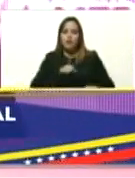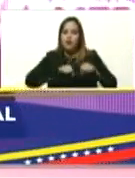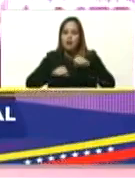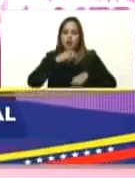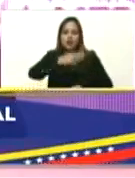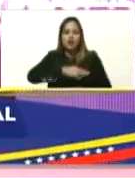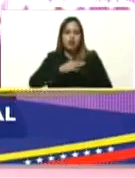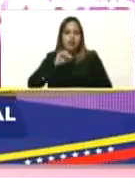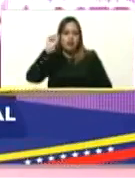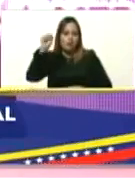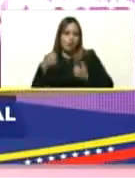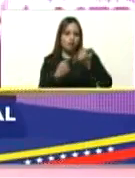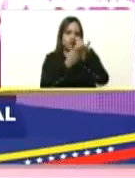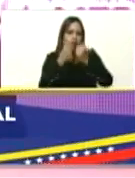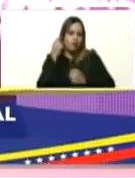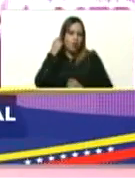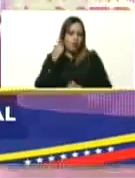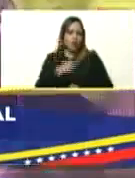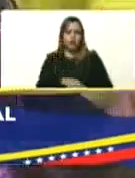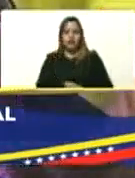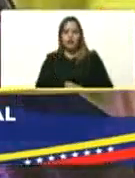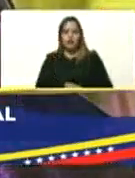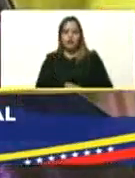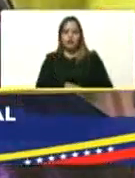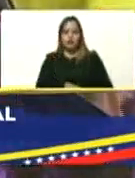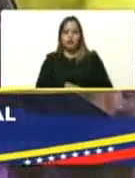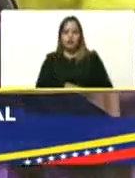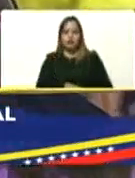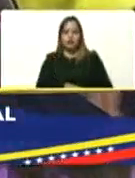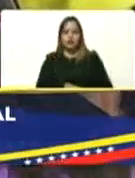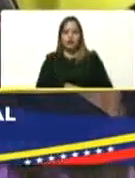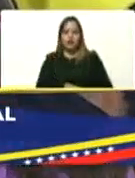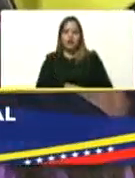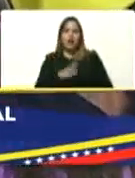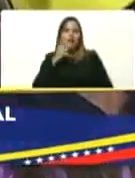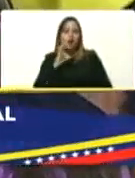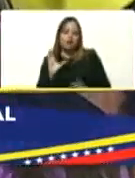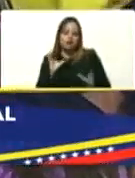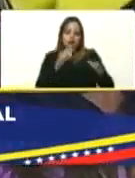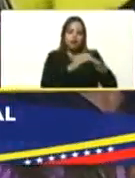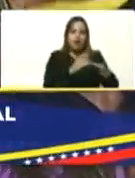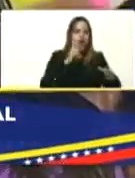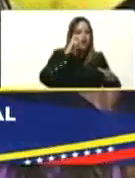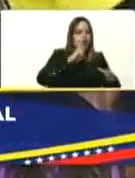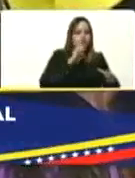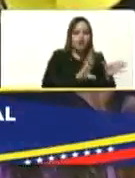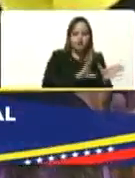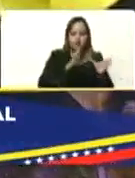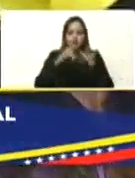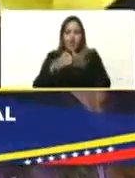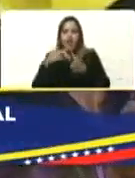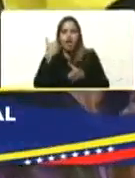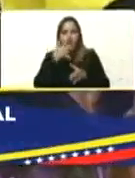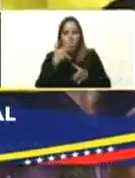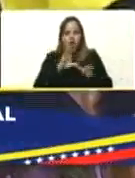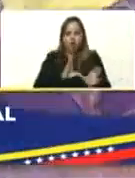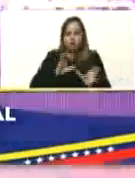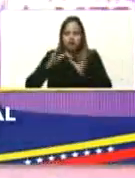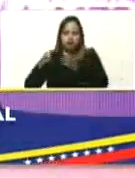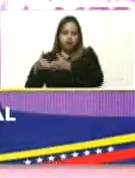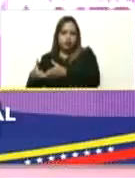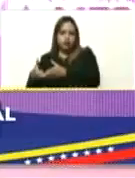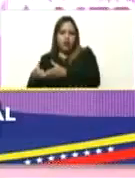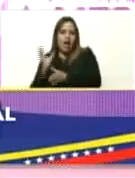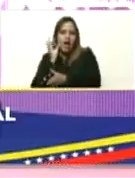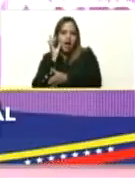socialismo feminista, la estación rosa, la estación roja, la